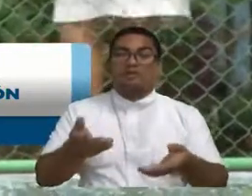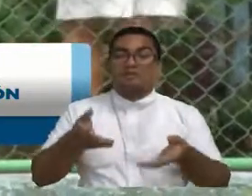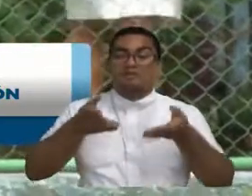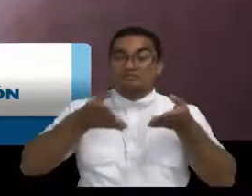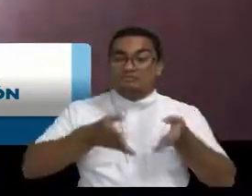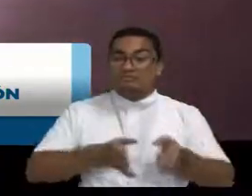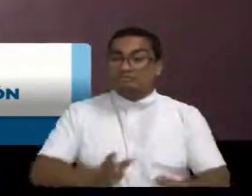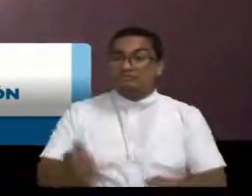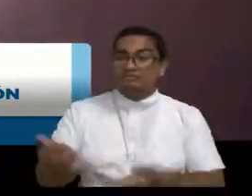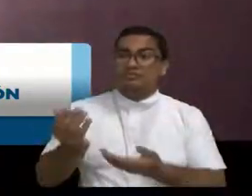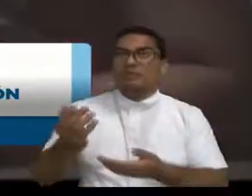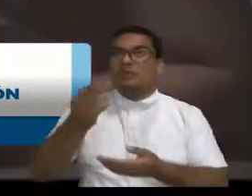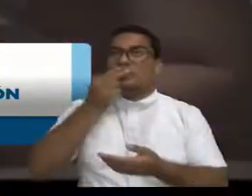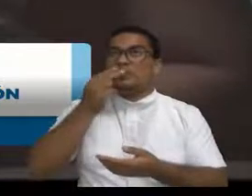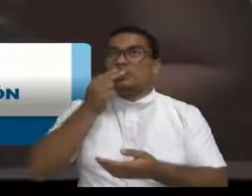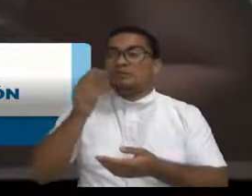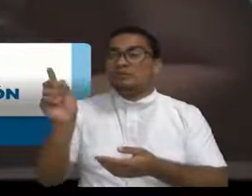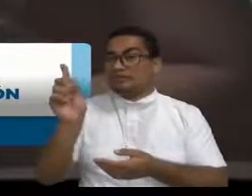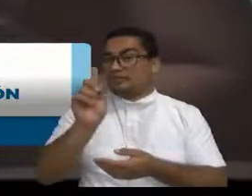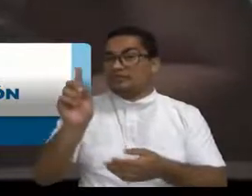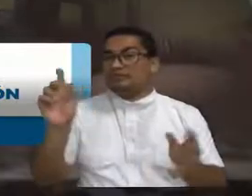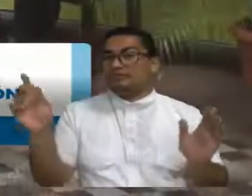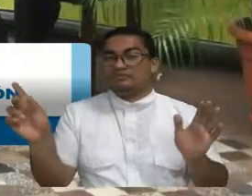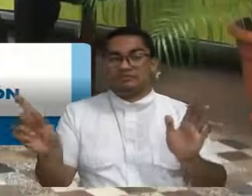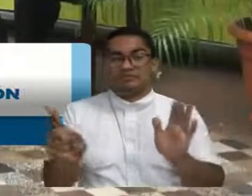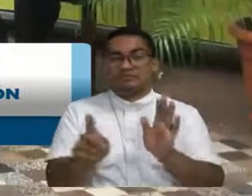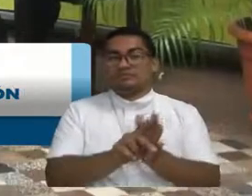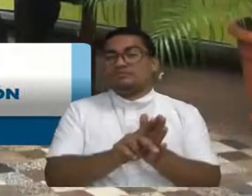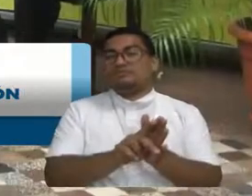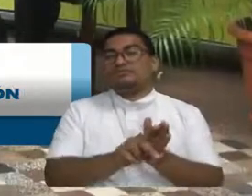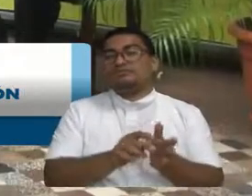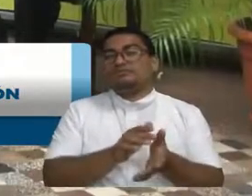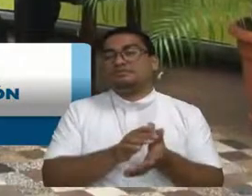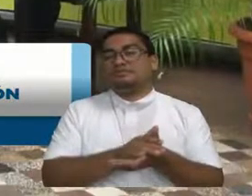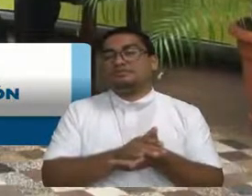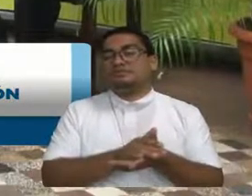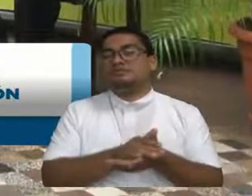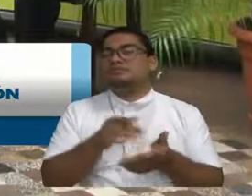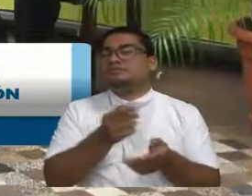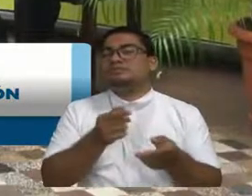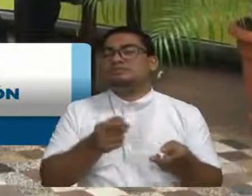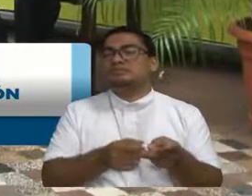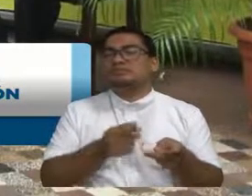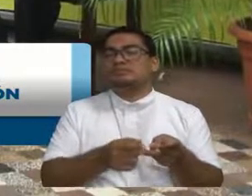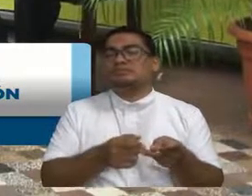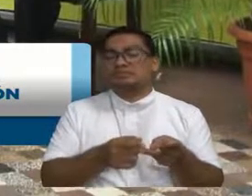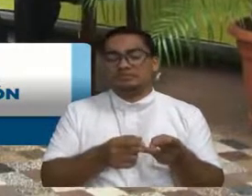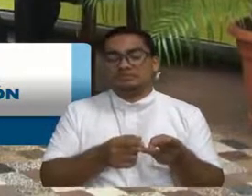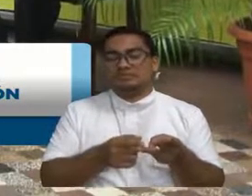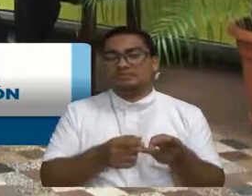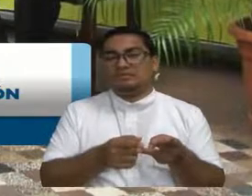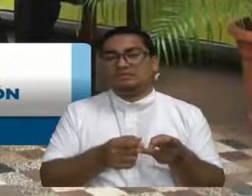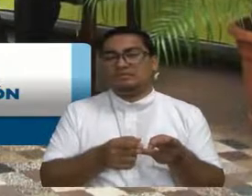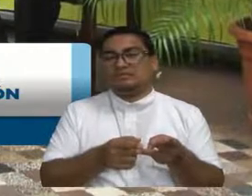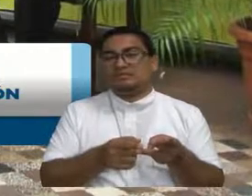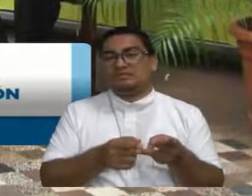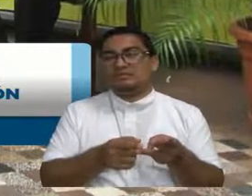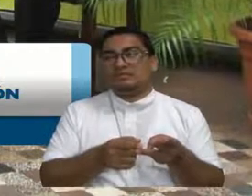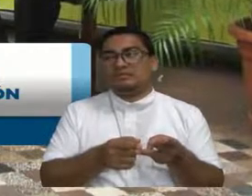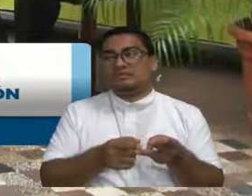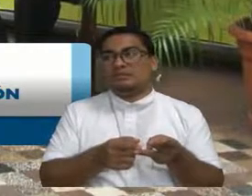sustancia después del parto, por ejemplo, también. ¿Qué otra cosa? Intentar